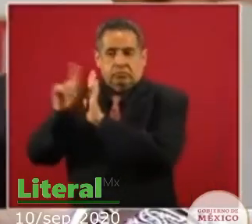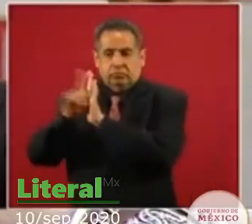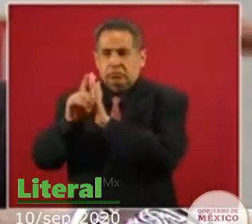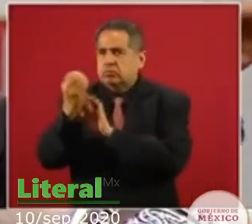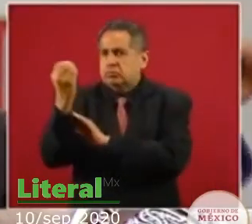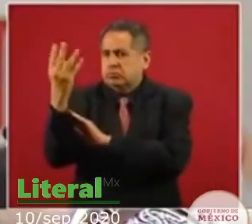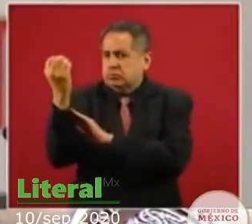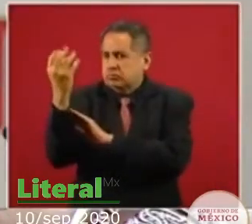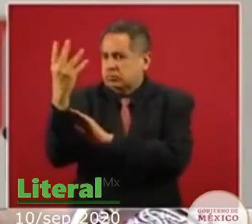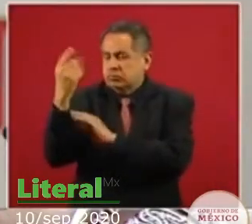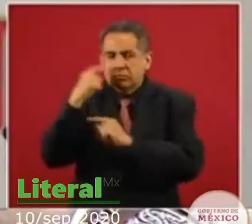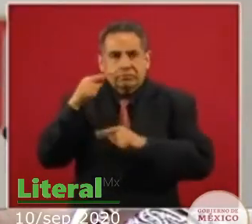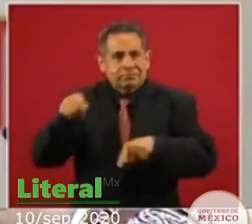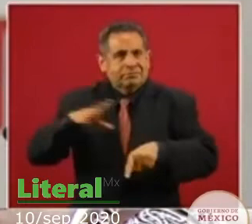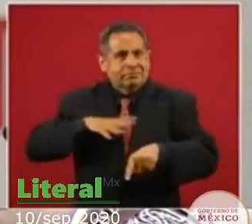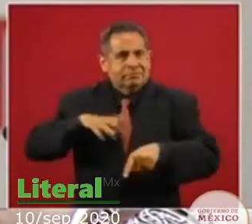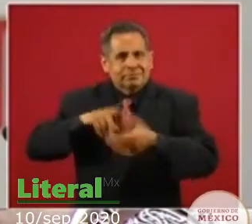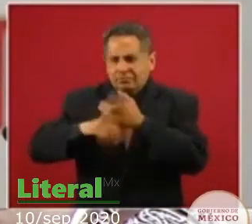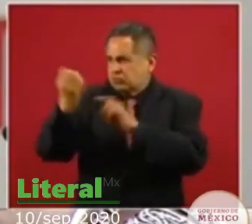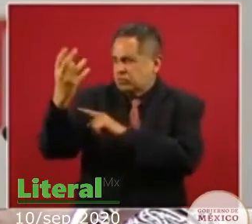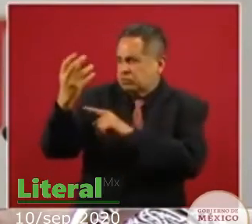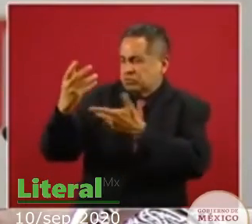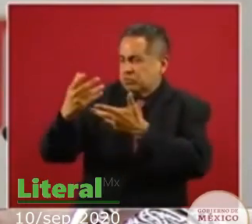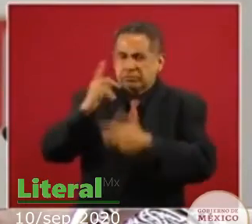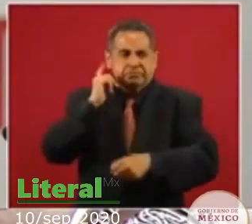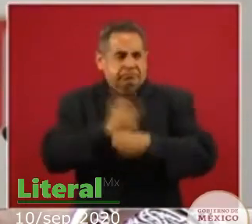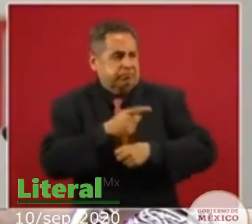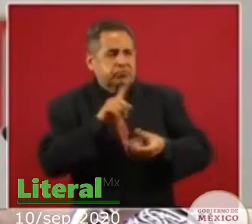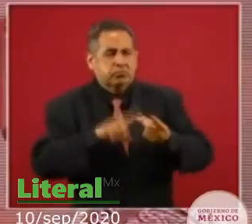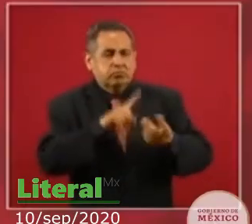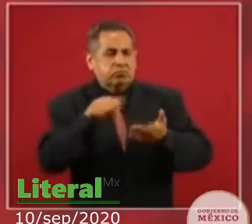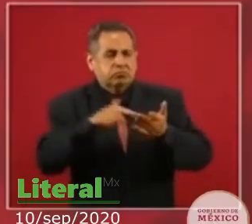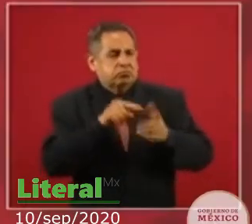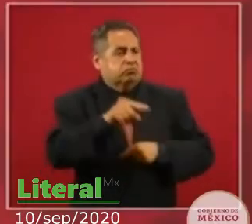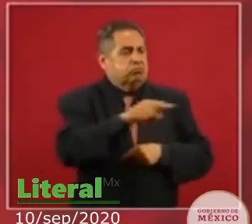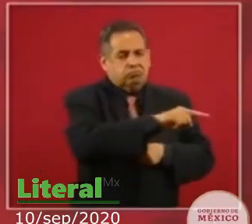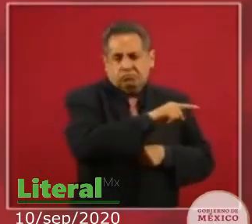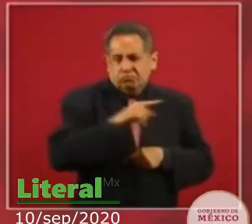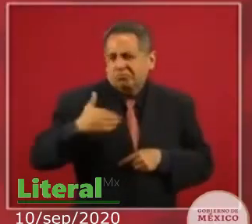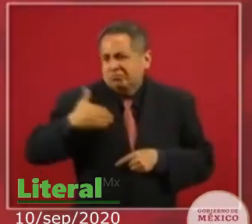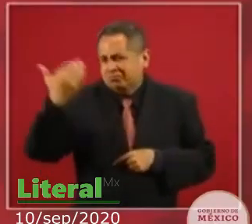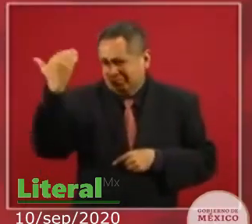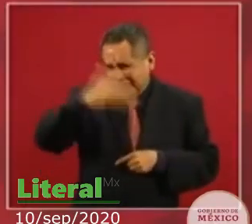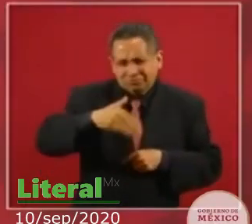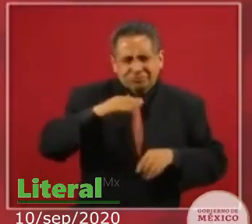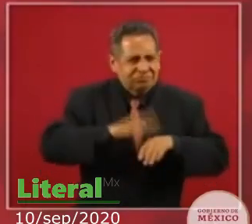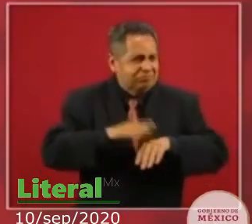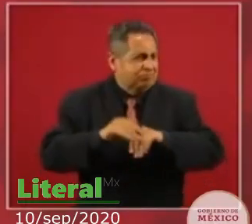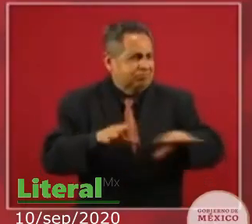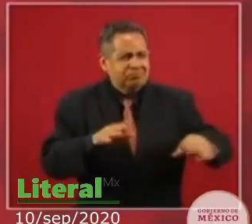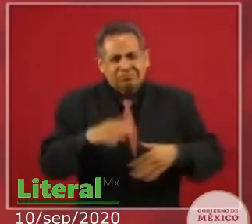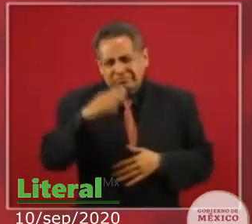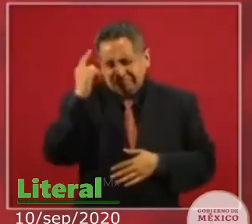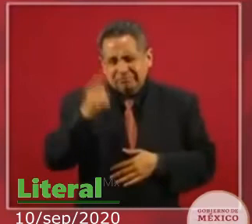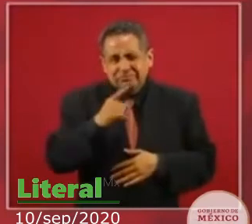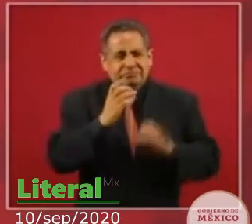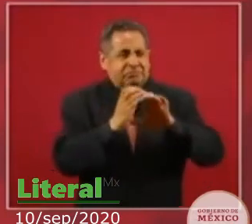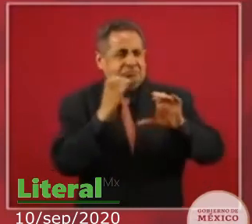ese centro de monitoreo sonaba una alarma